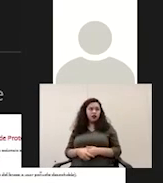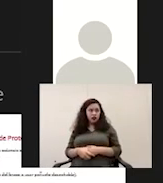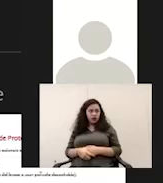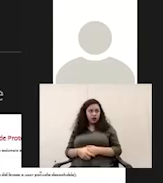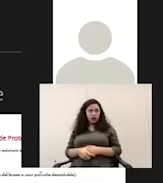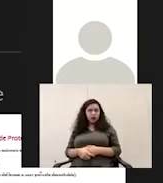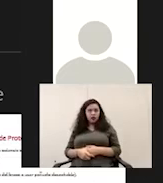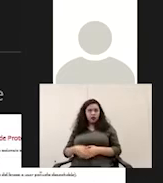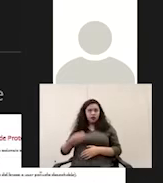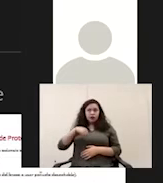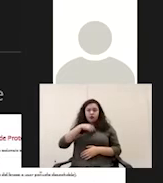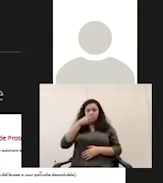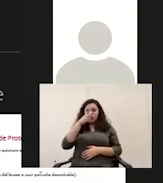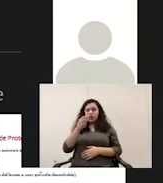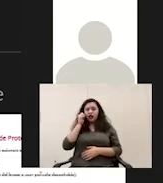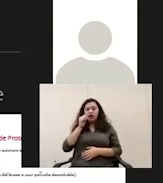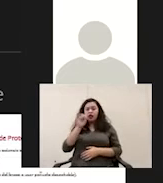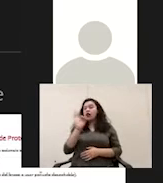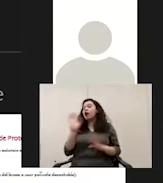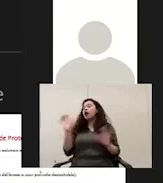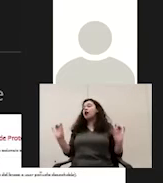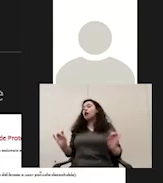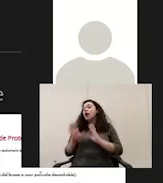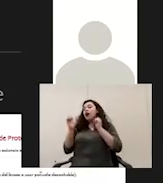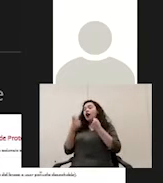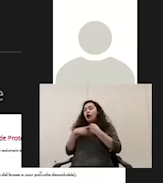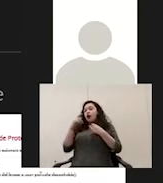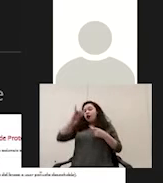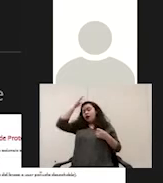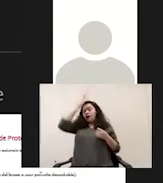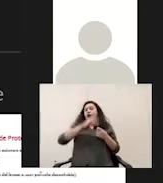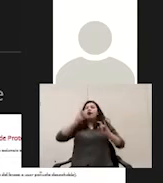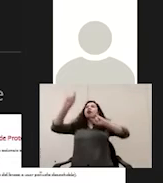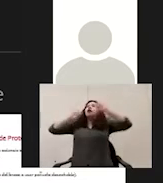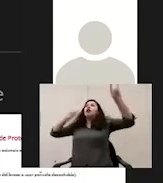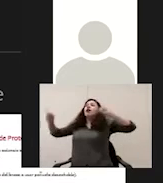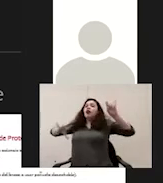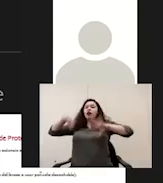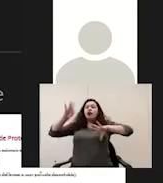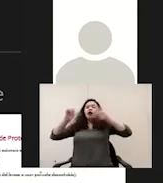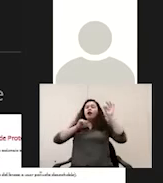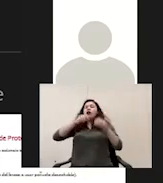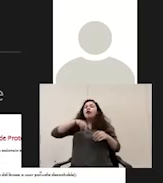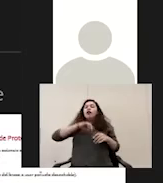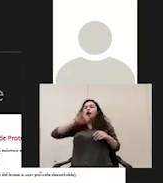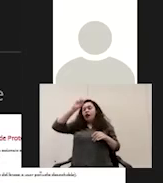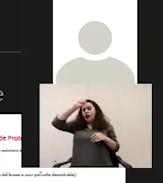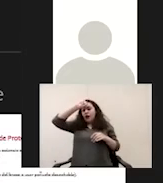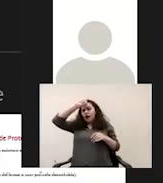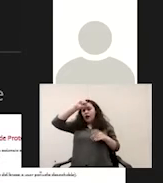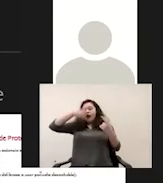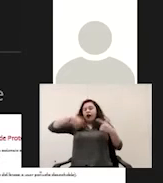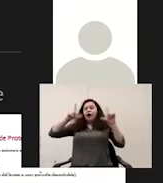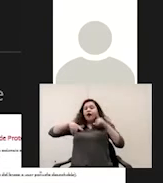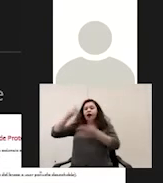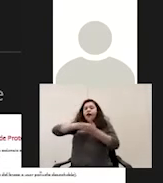Siempre les comentamos que si no encuentran alguna señalética, alguna infografía, en la página de nosotros o en la página de la Ciudad